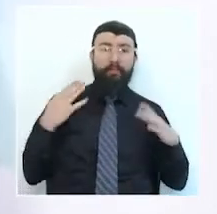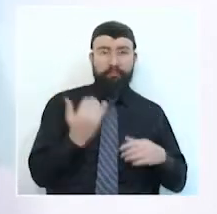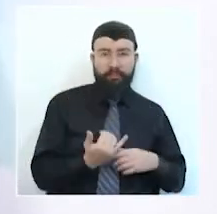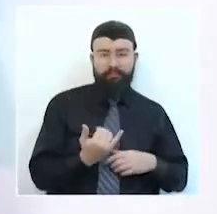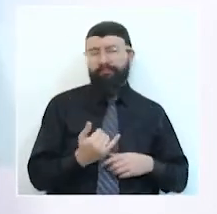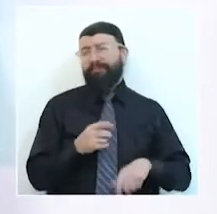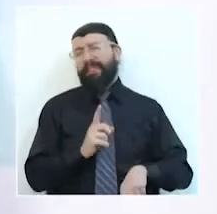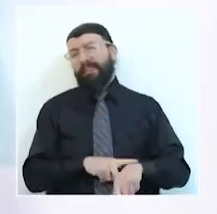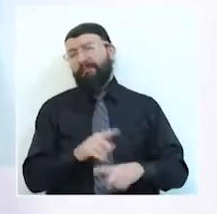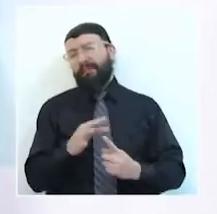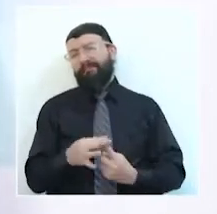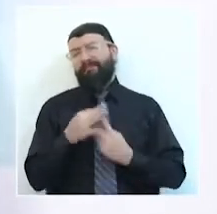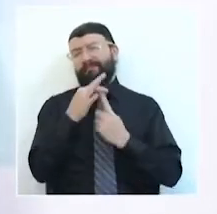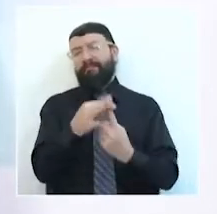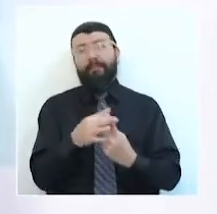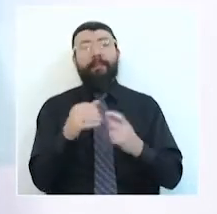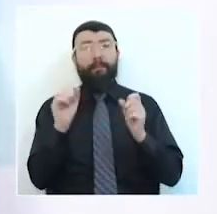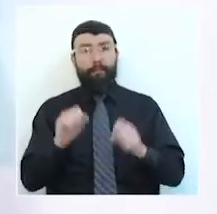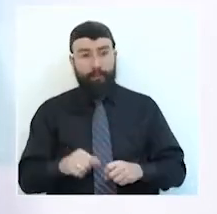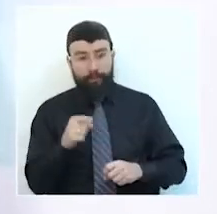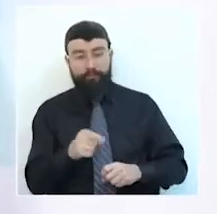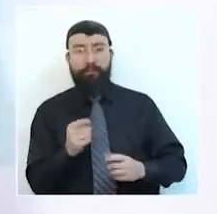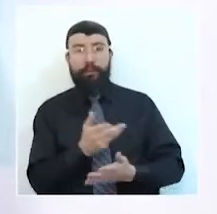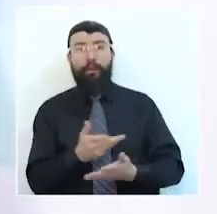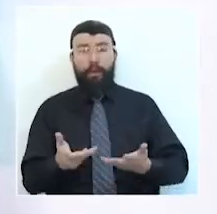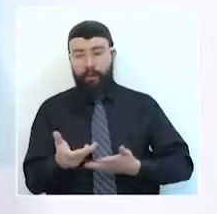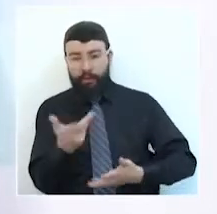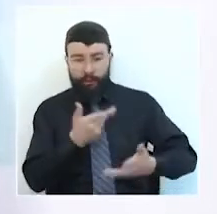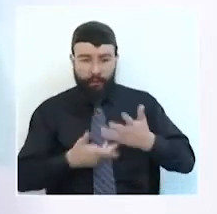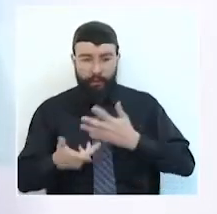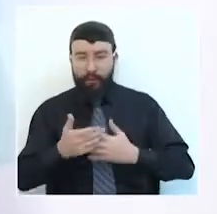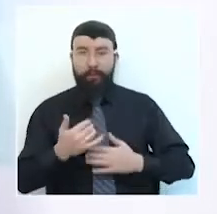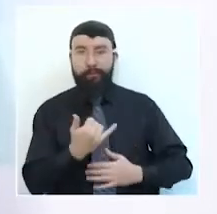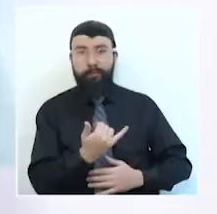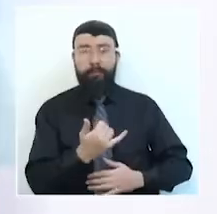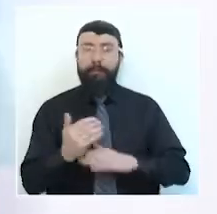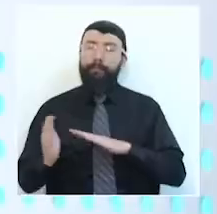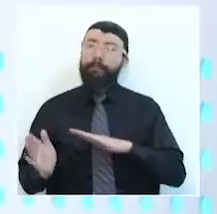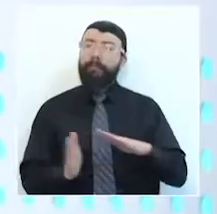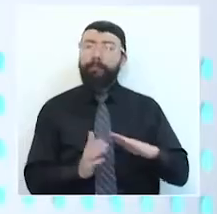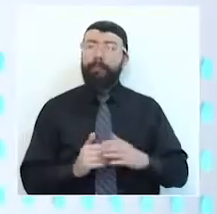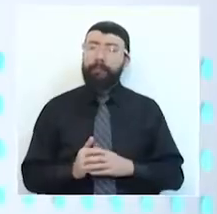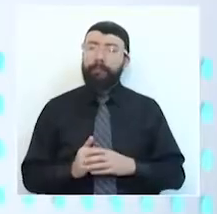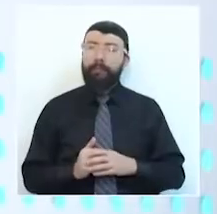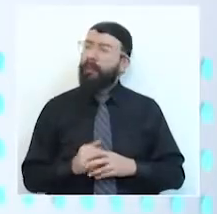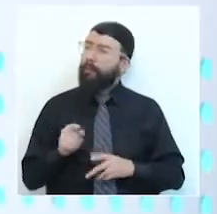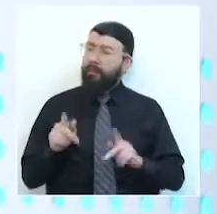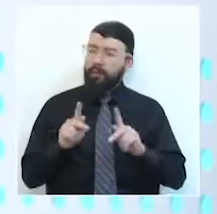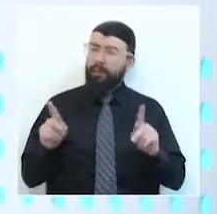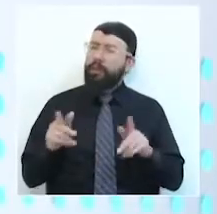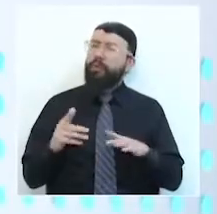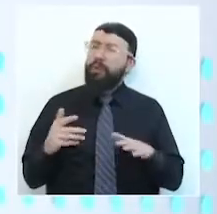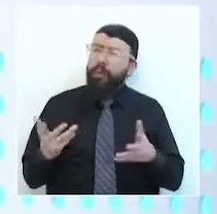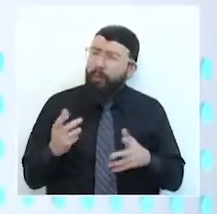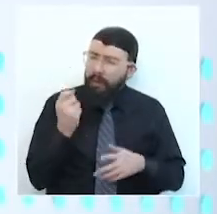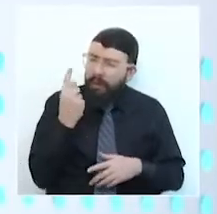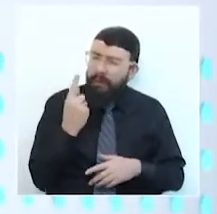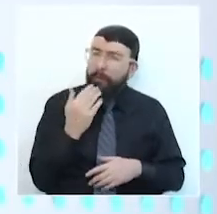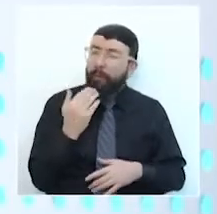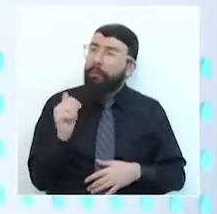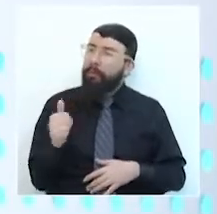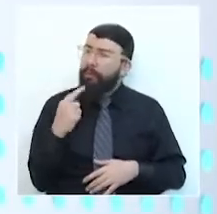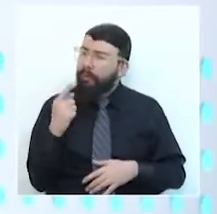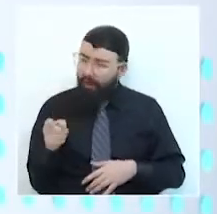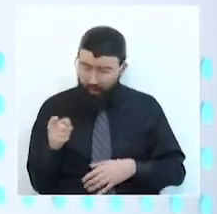para entrar en este tipo de dinámicas cómo podría la gente entender qué es eso que aparecía ahí en su nombre